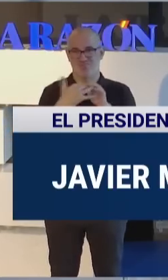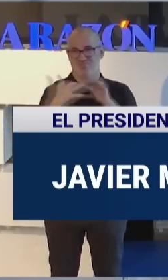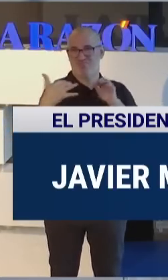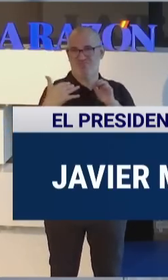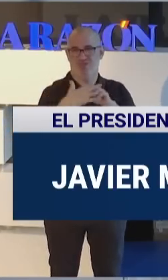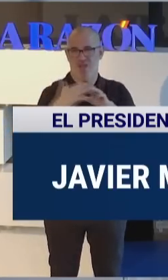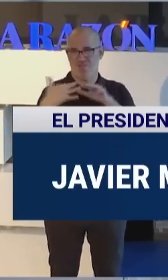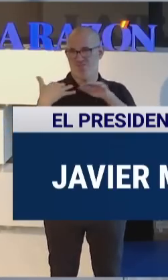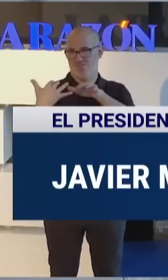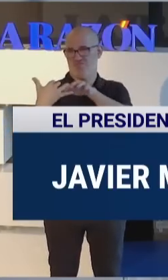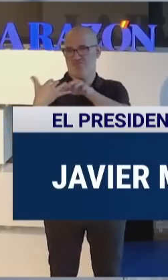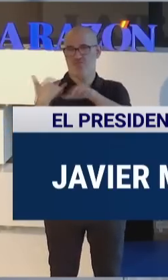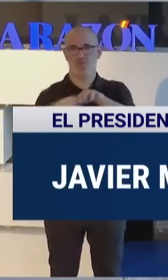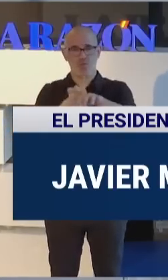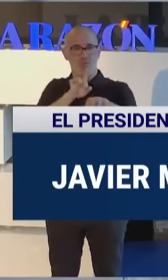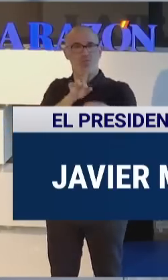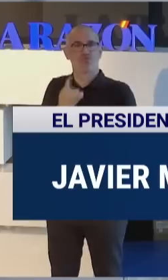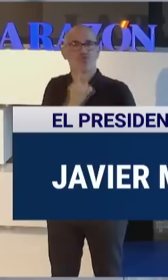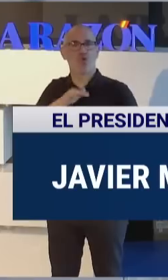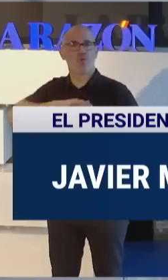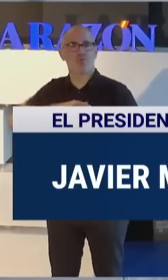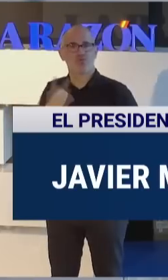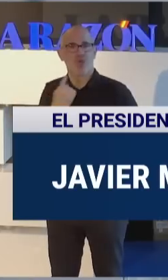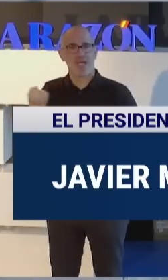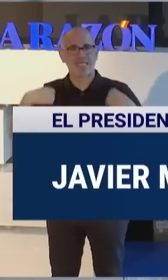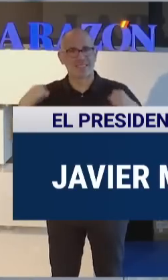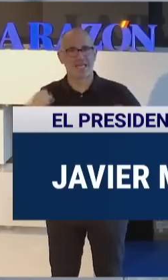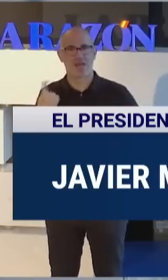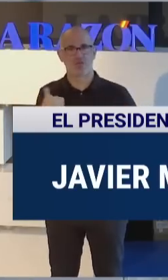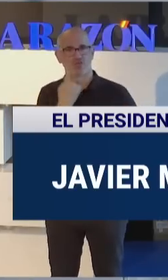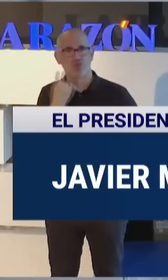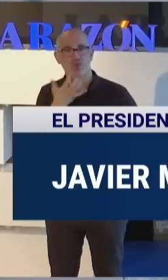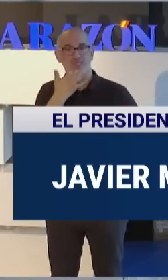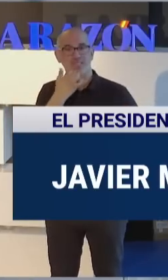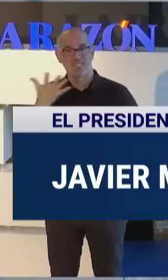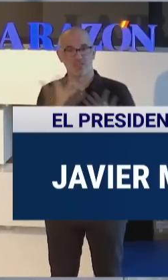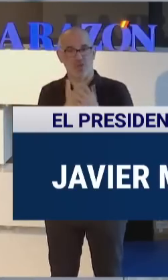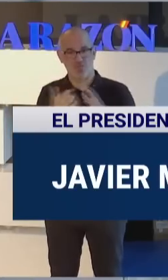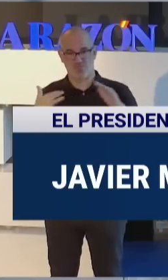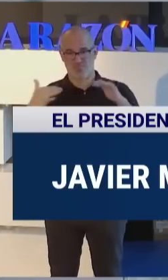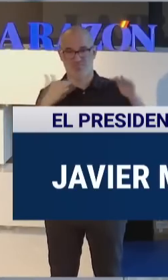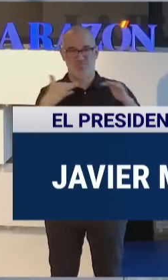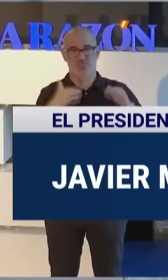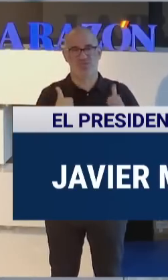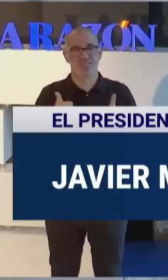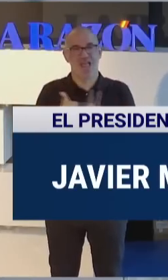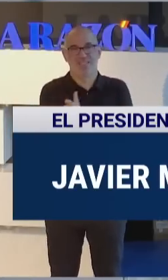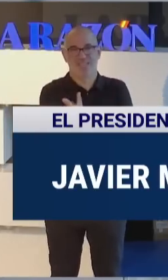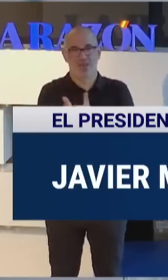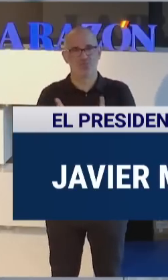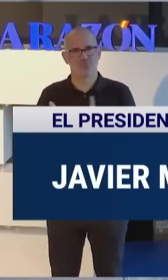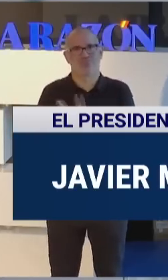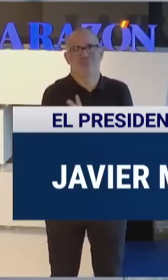solo. El arquero además entrena solo, y si un delantero erra un gol no hay problema, pero si el